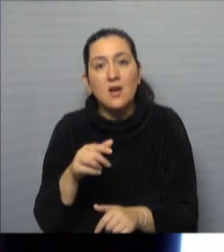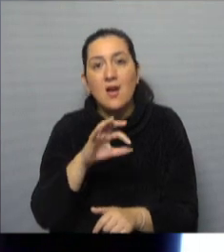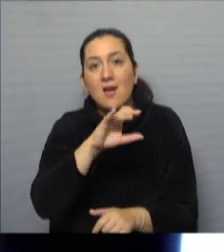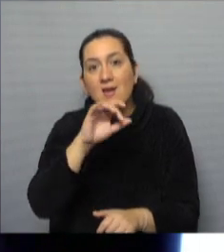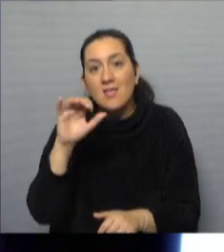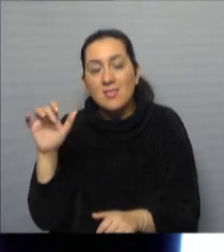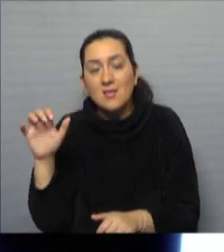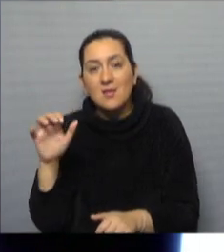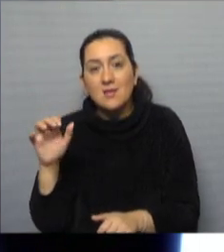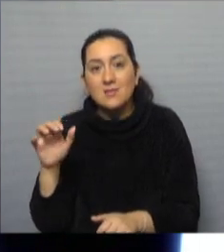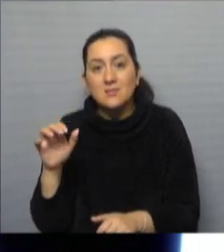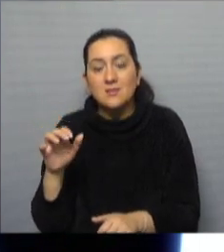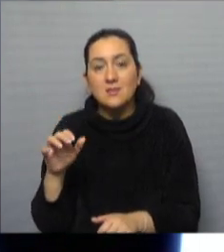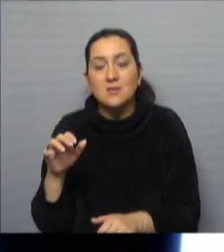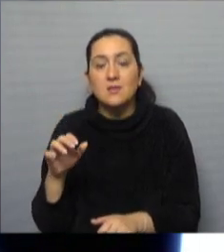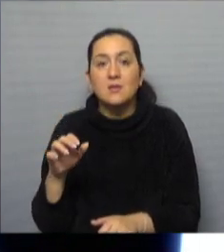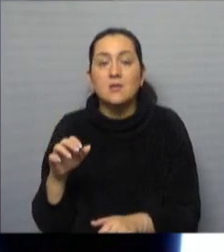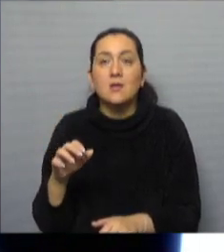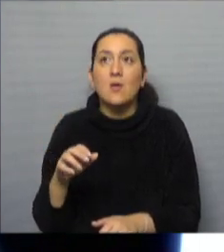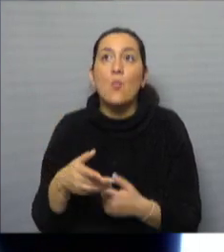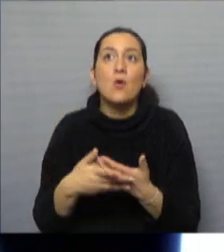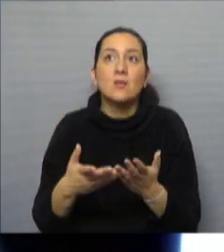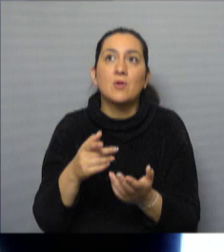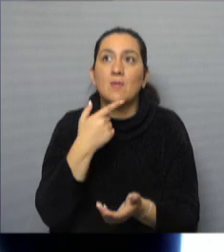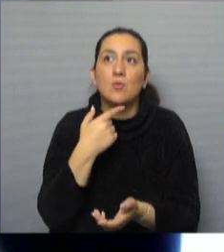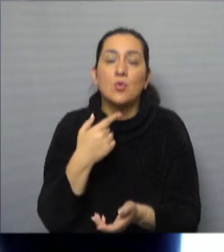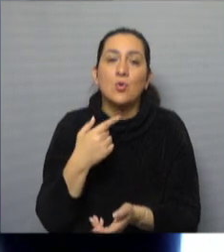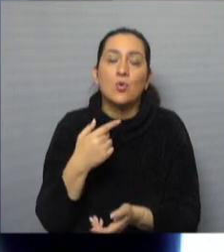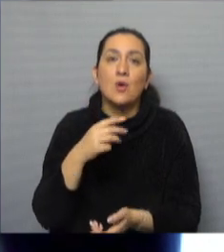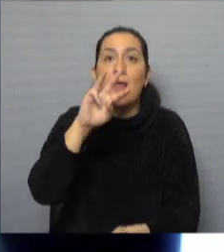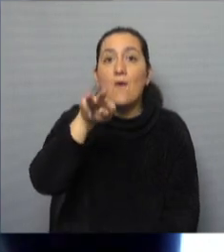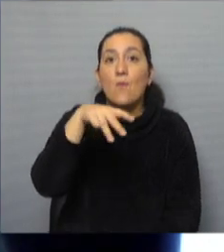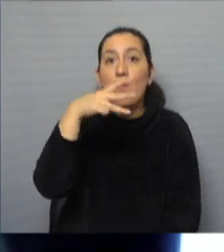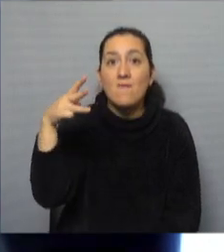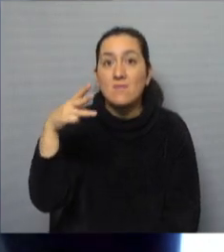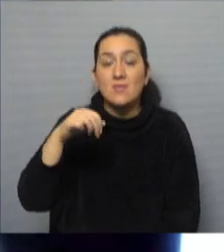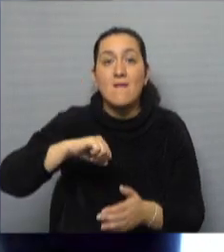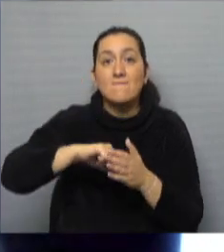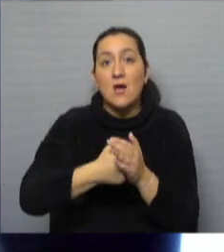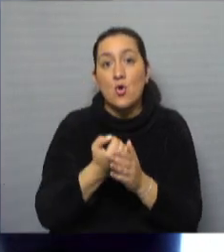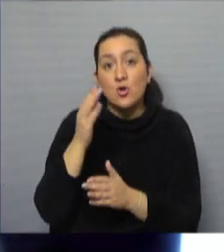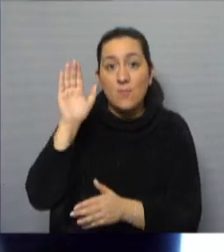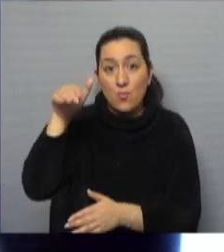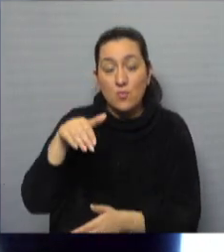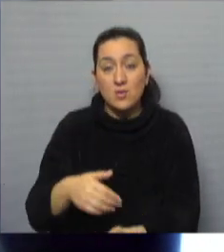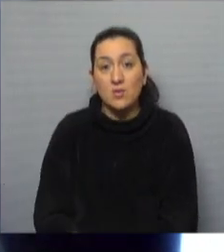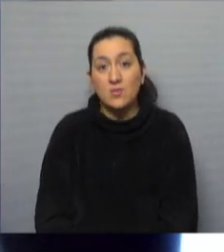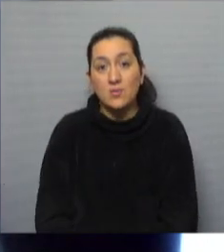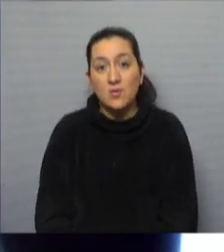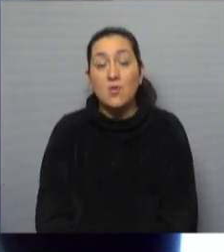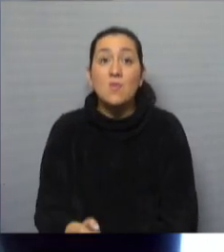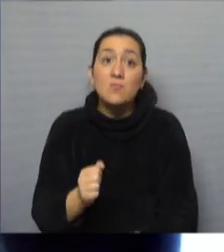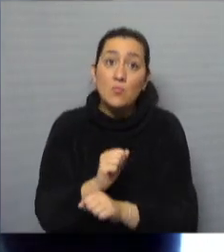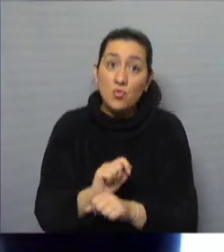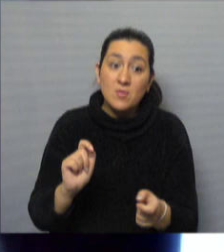de una url oficial por ejemplo la página del banco república ya que estamos usando siempre este ejemplo que podríamos